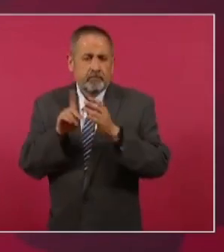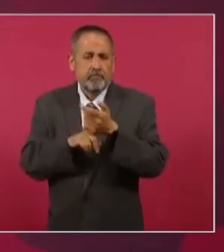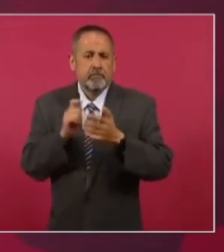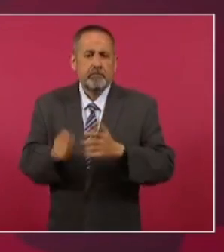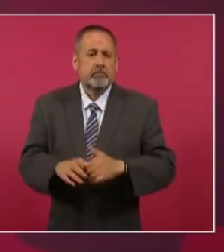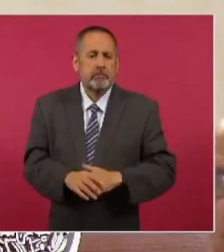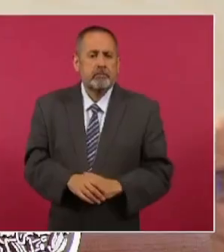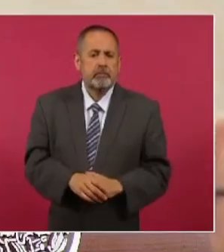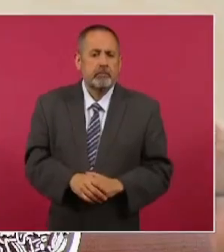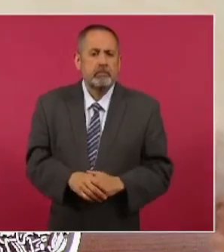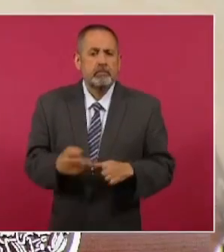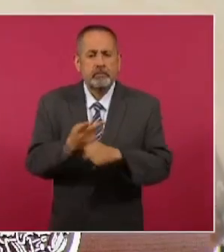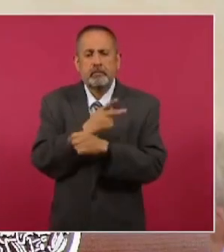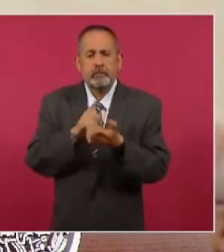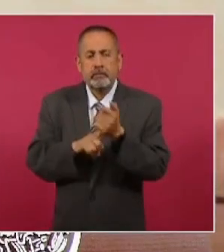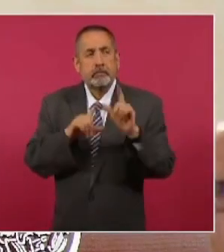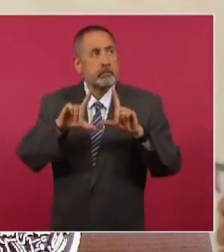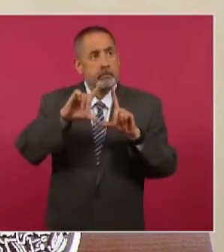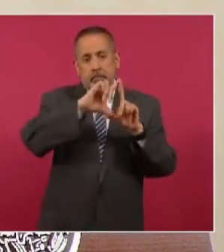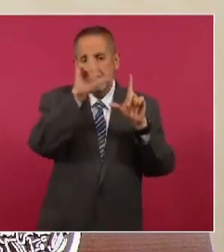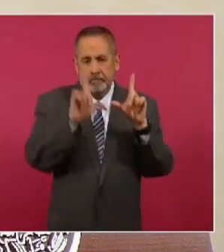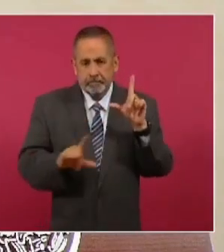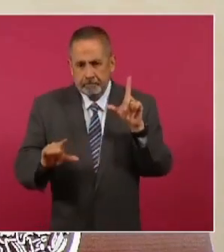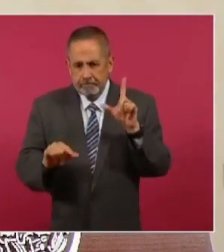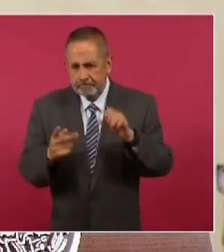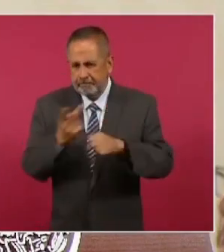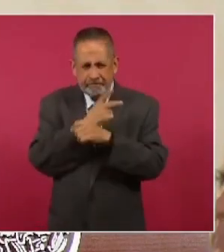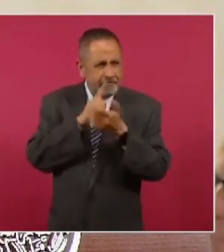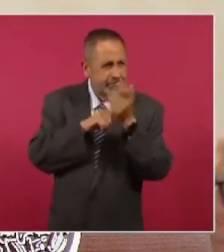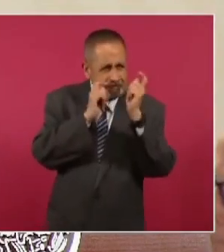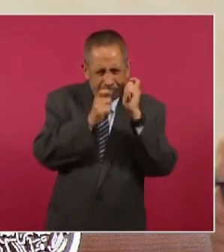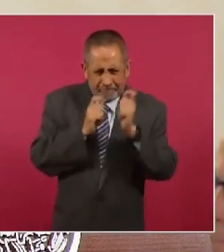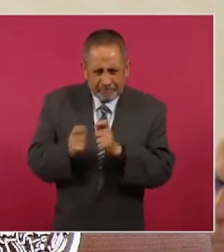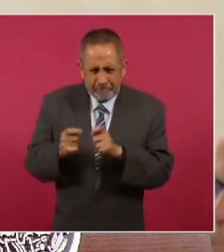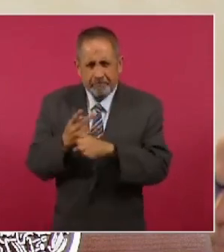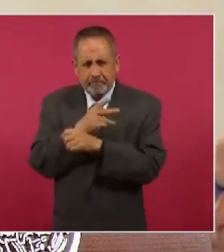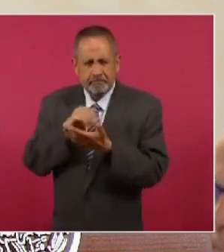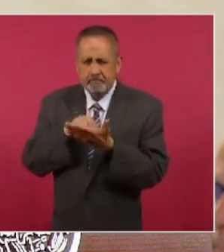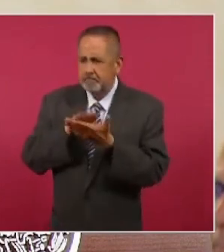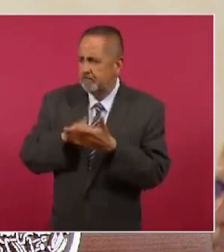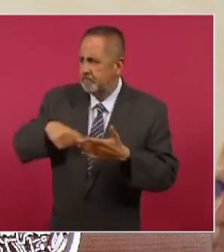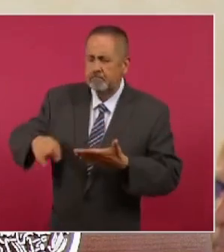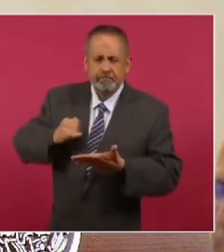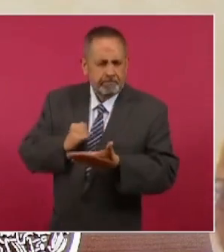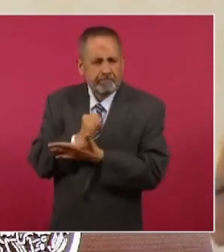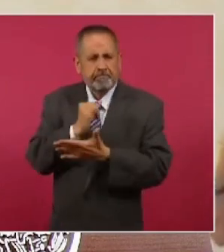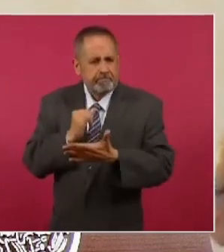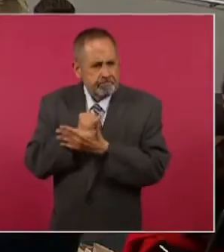todo lo que sucede en el país y tomamos decisiones